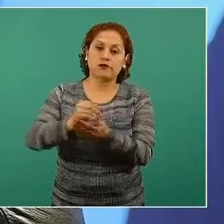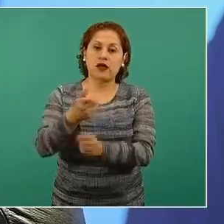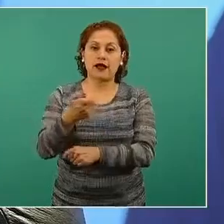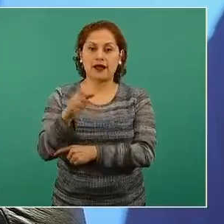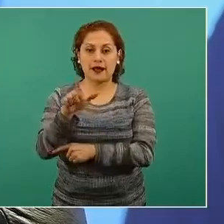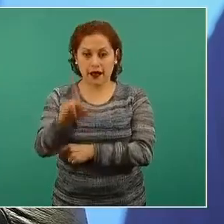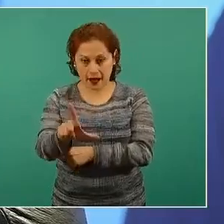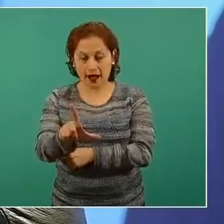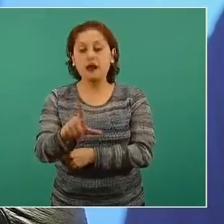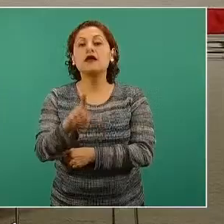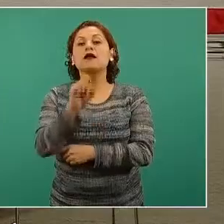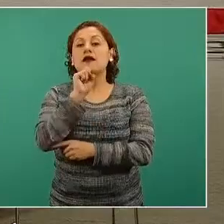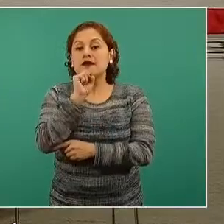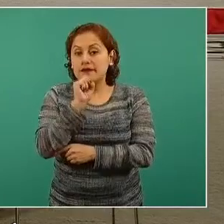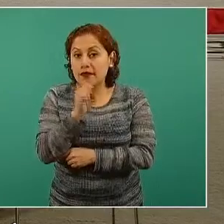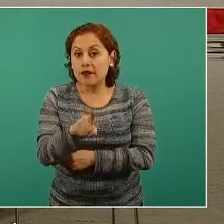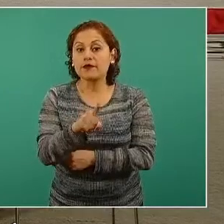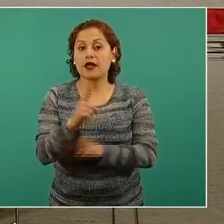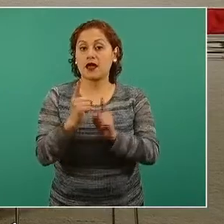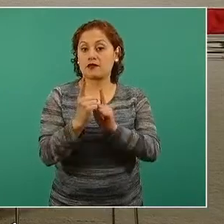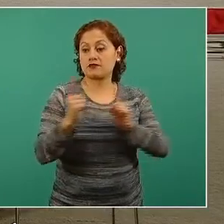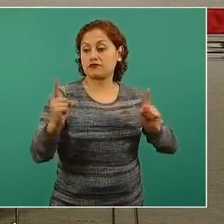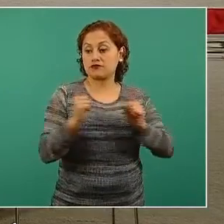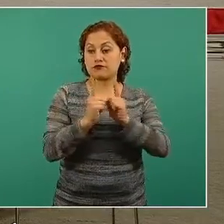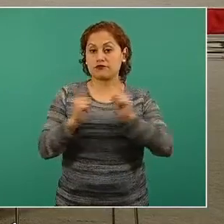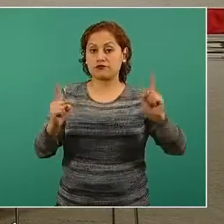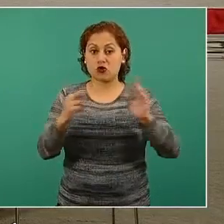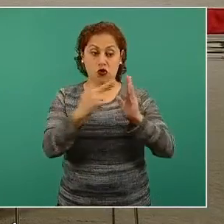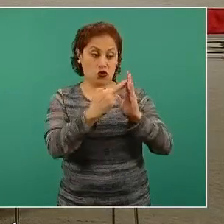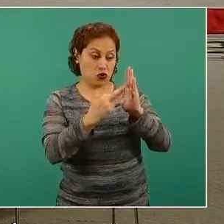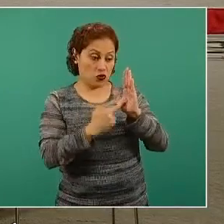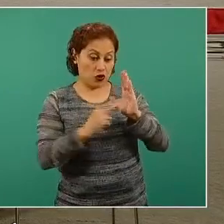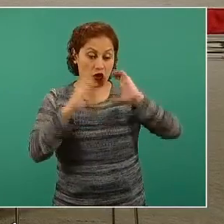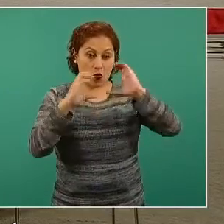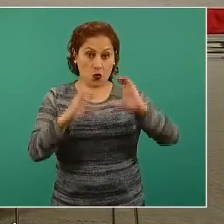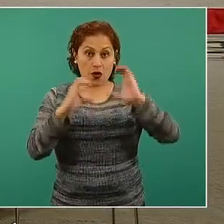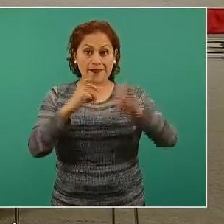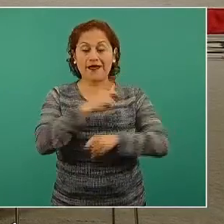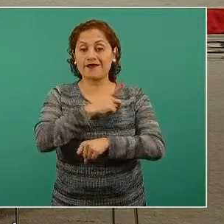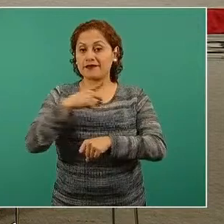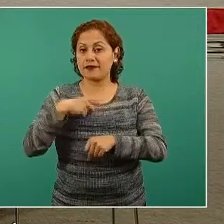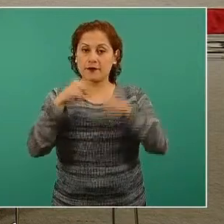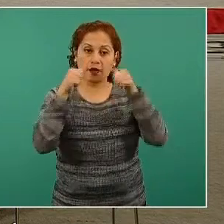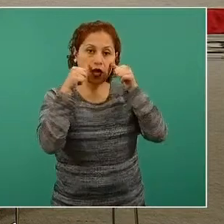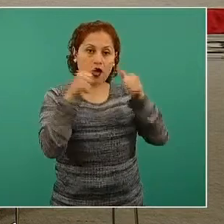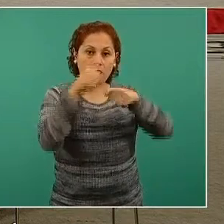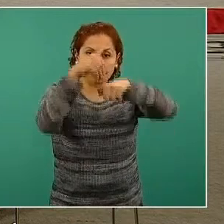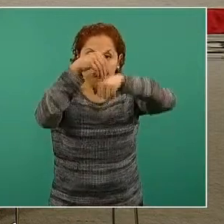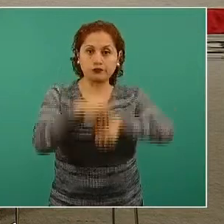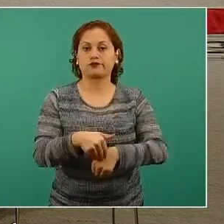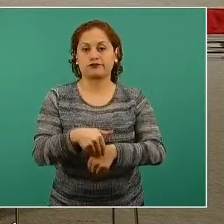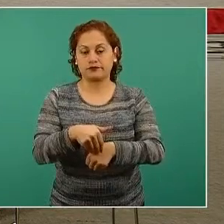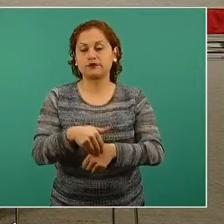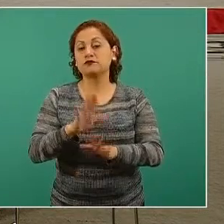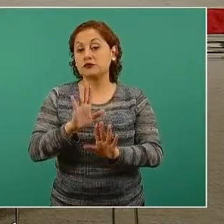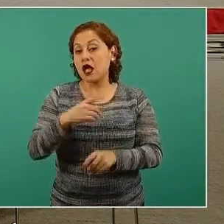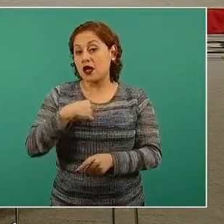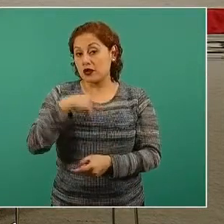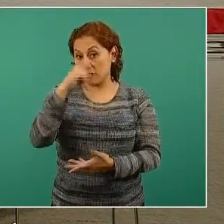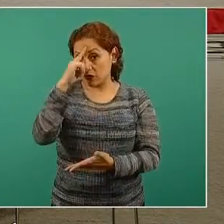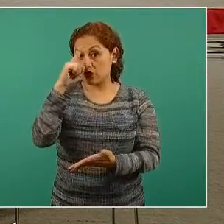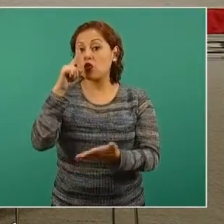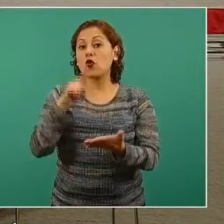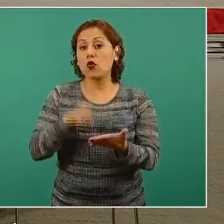muy empáticos y muy apegados a las medidas. Creo que definitivamente para todos los aspectos y todos los